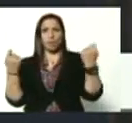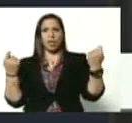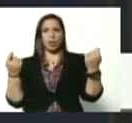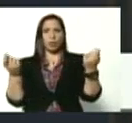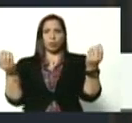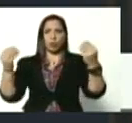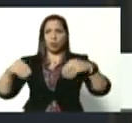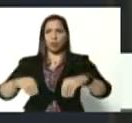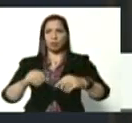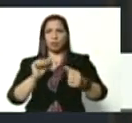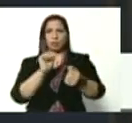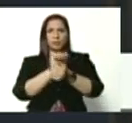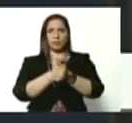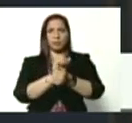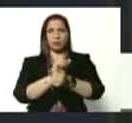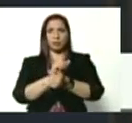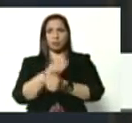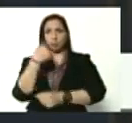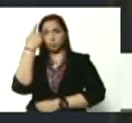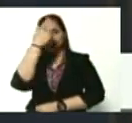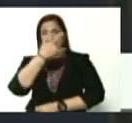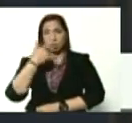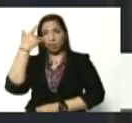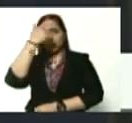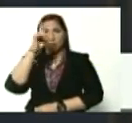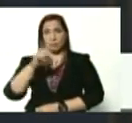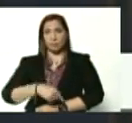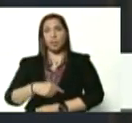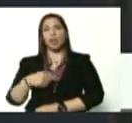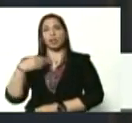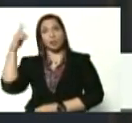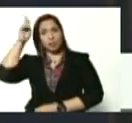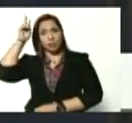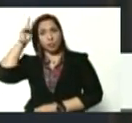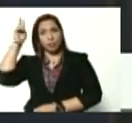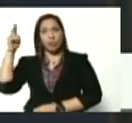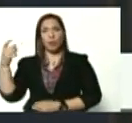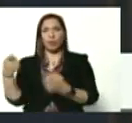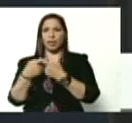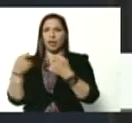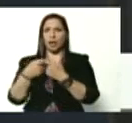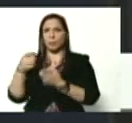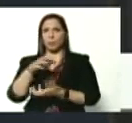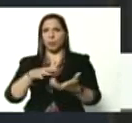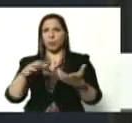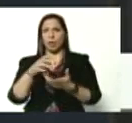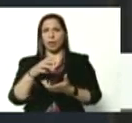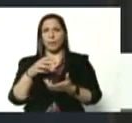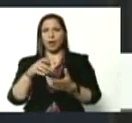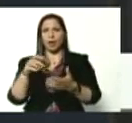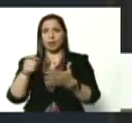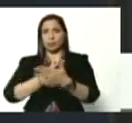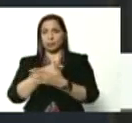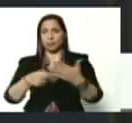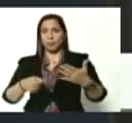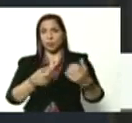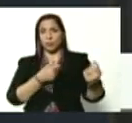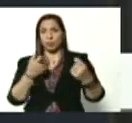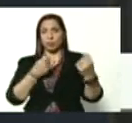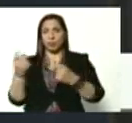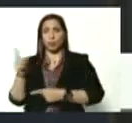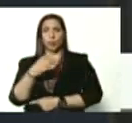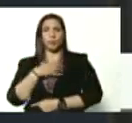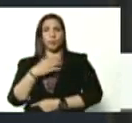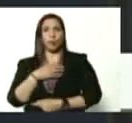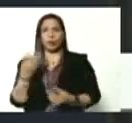amerindios y afrodescendientes para crear con crear conflictos de exterminio y de deportación por eso no puede haber alianza